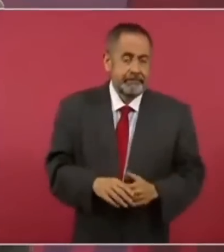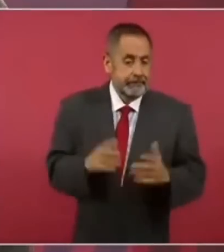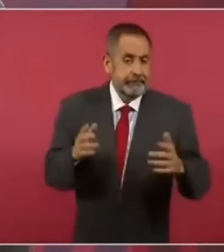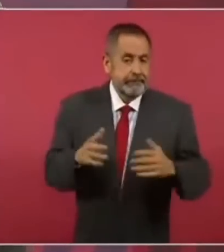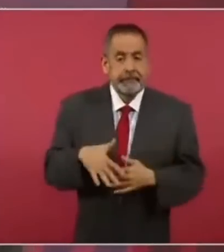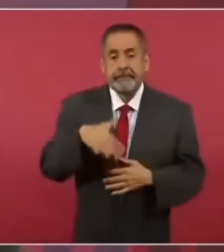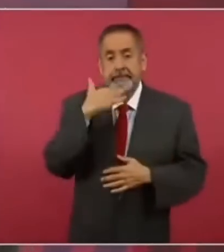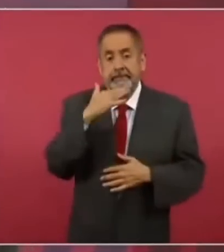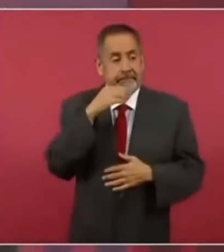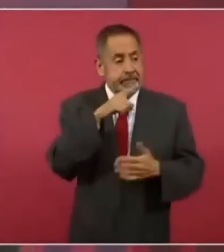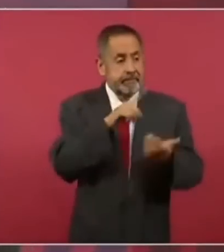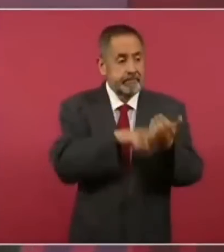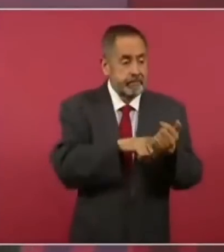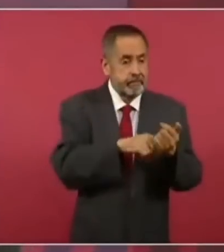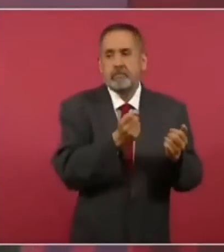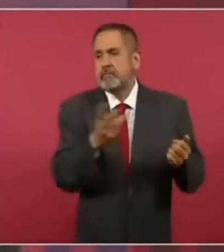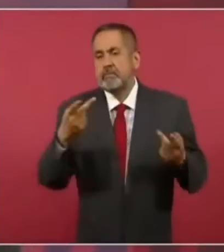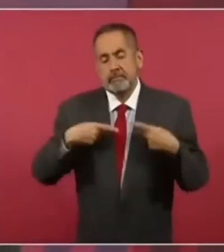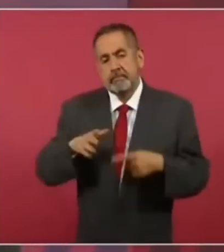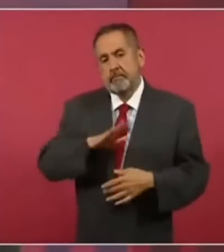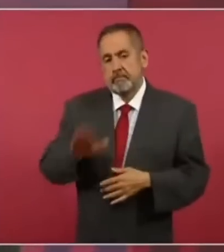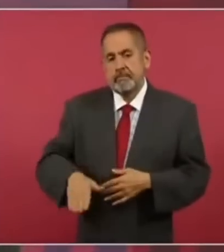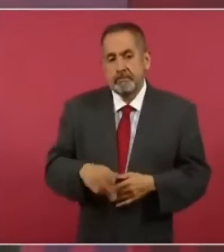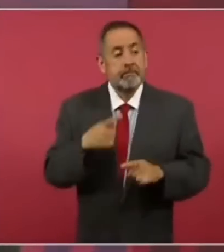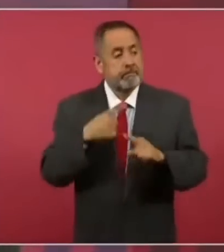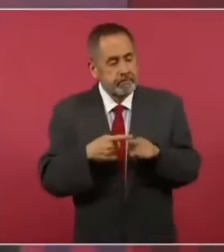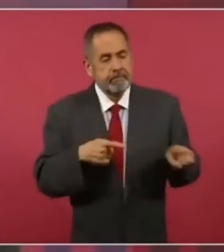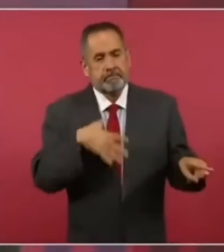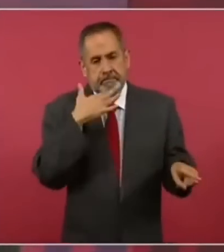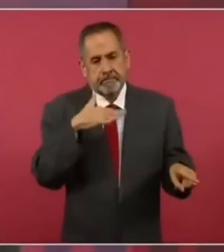porque la corrupción mata.